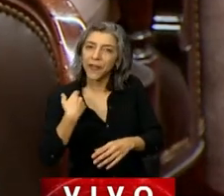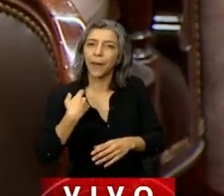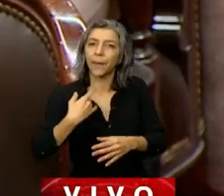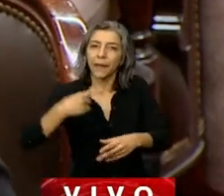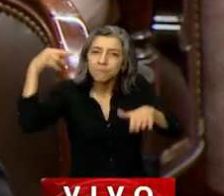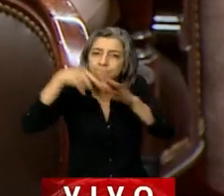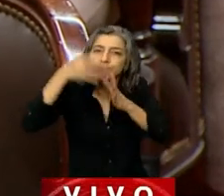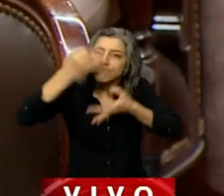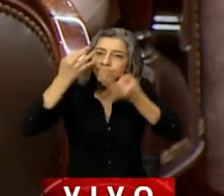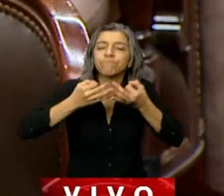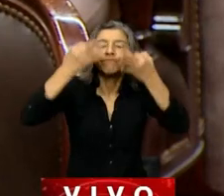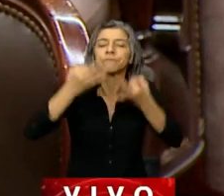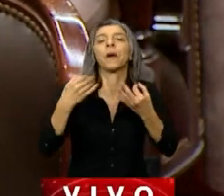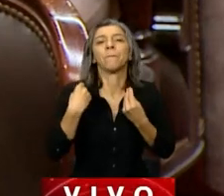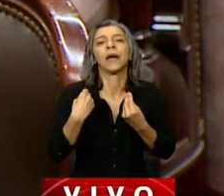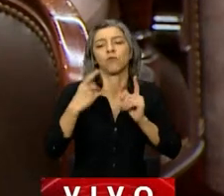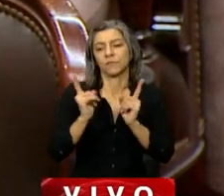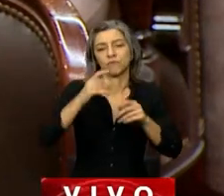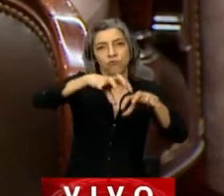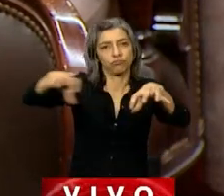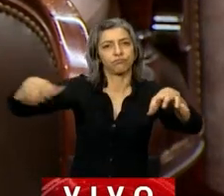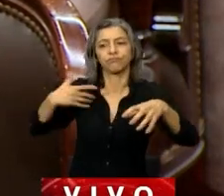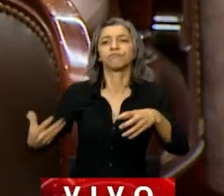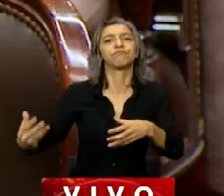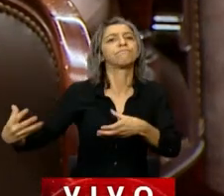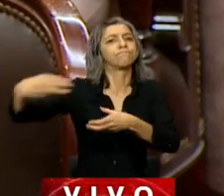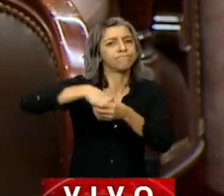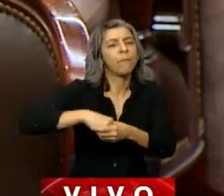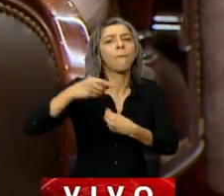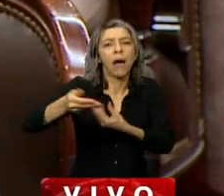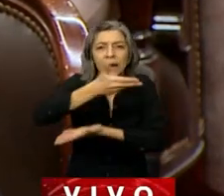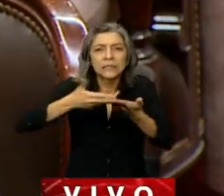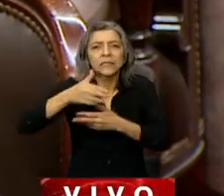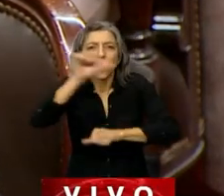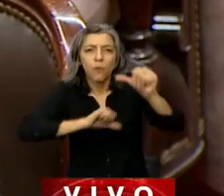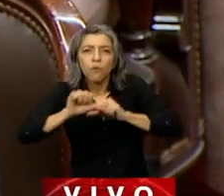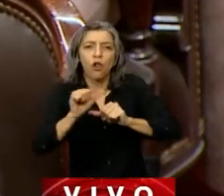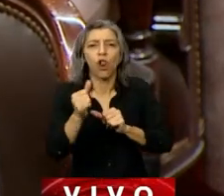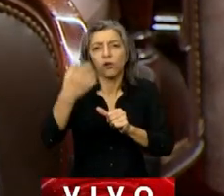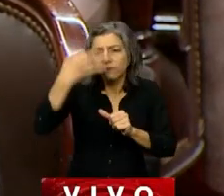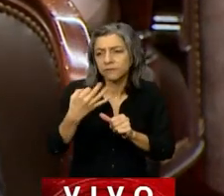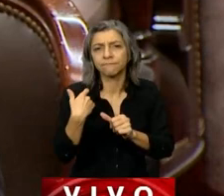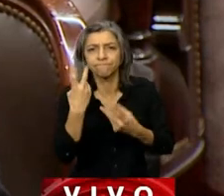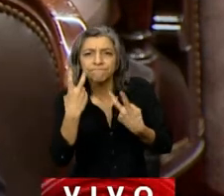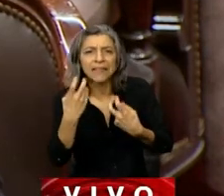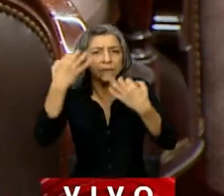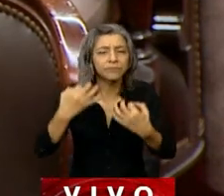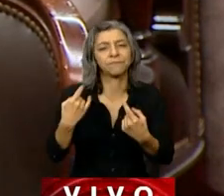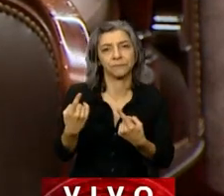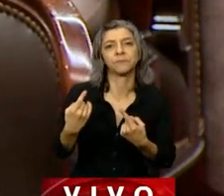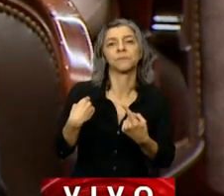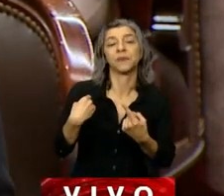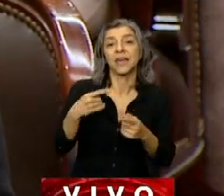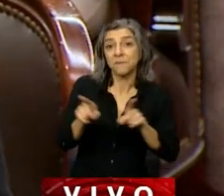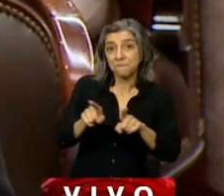la participación de todos los organismos involucrados, la justificación biológica y científica que sustentaría su creación. Y dicen, en